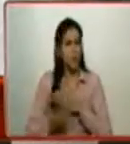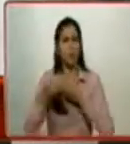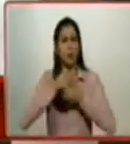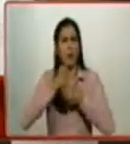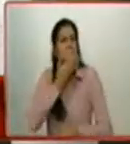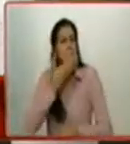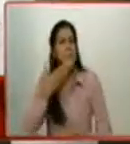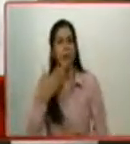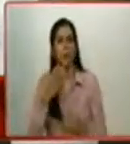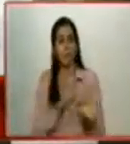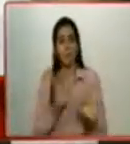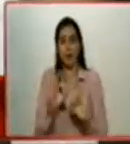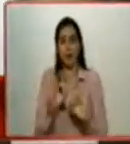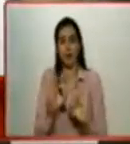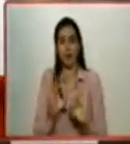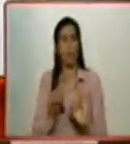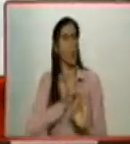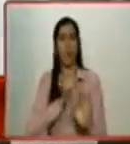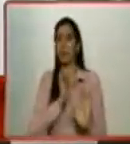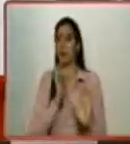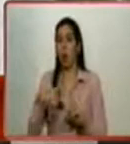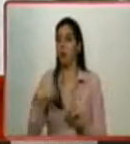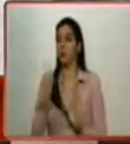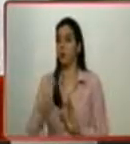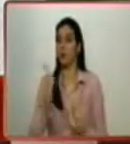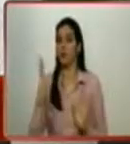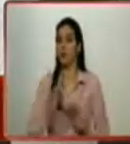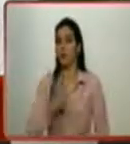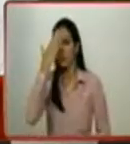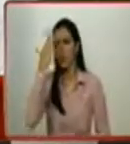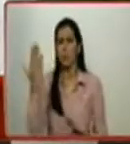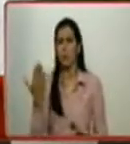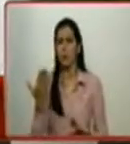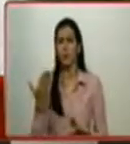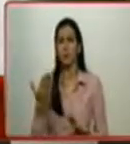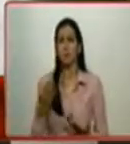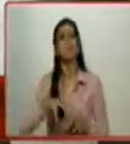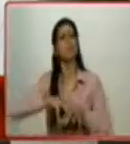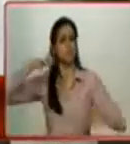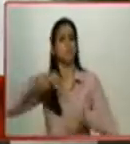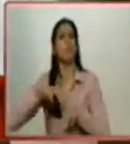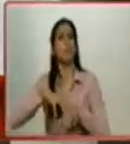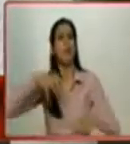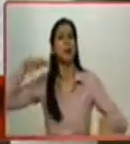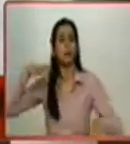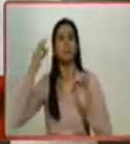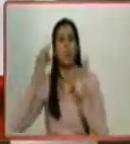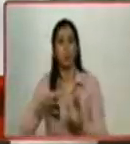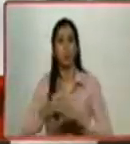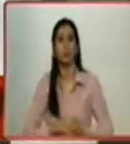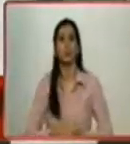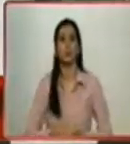nos vamos a preparar para las circunstancias que se presenten. Pero sabemos que vamos a tener una mayoría contundente.